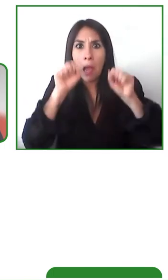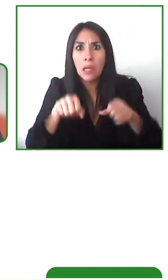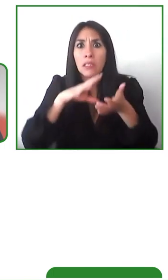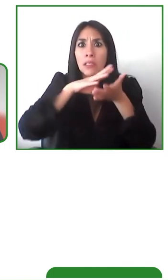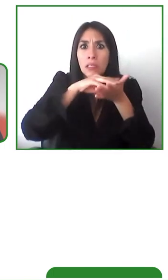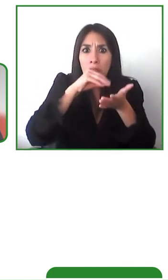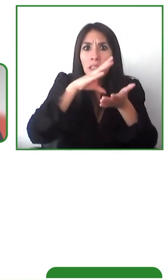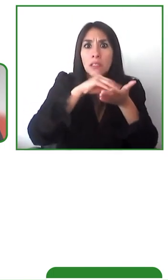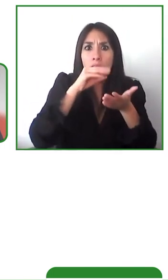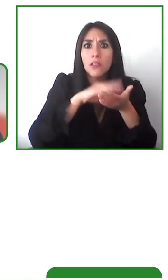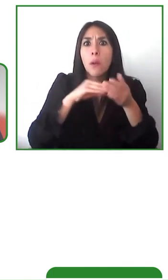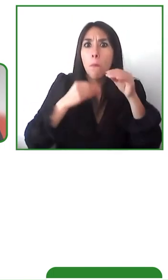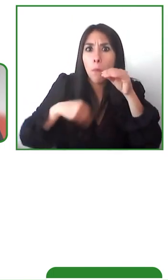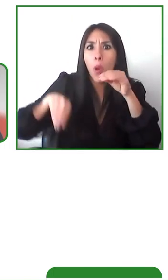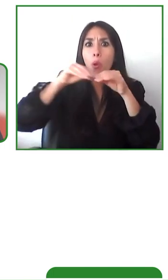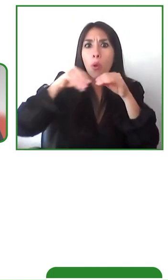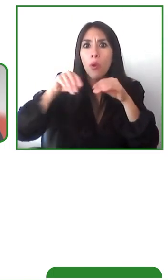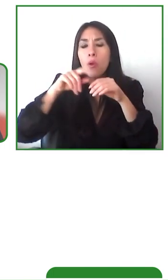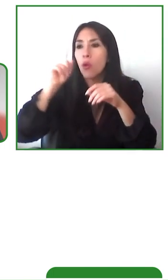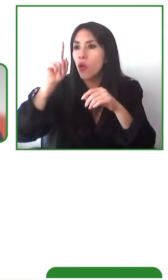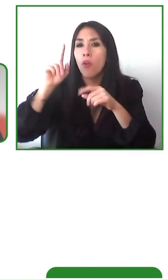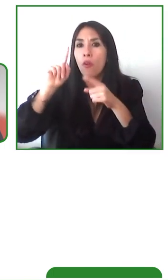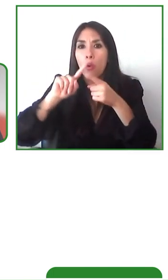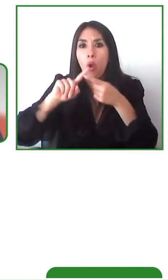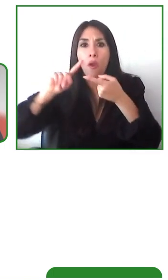en el propósito.